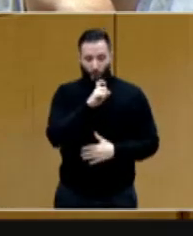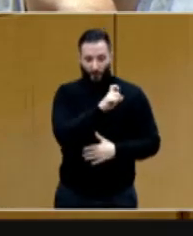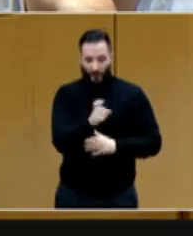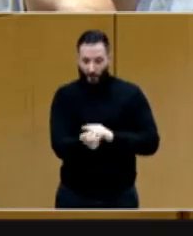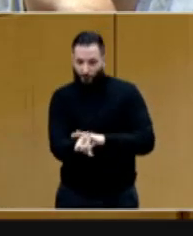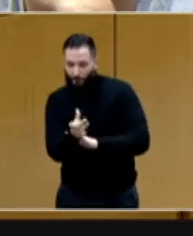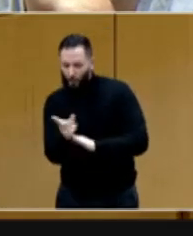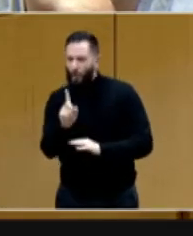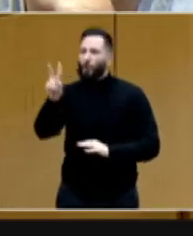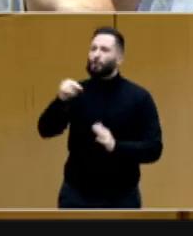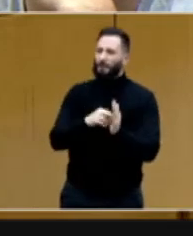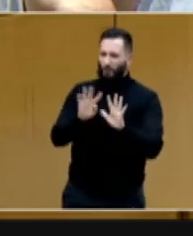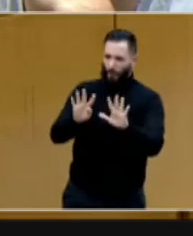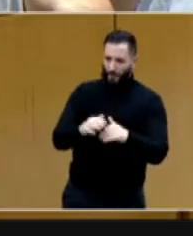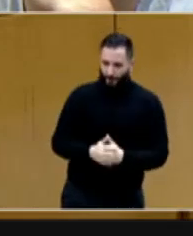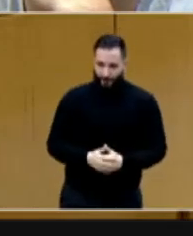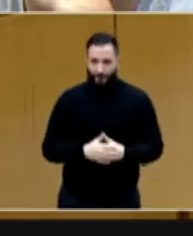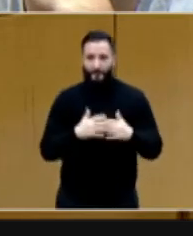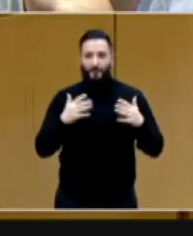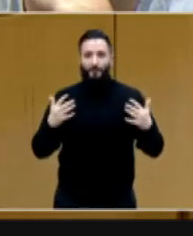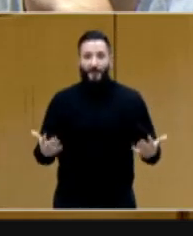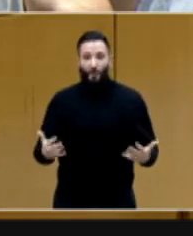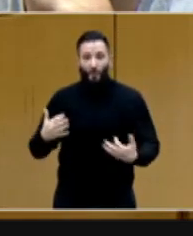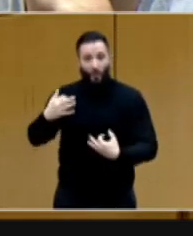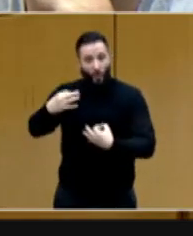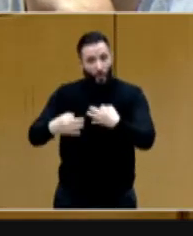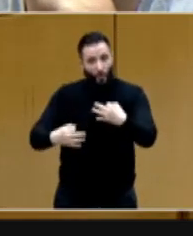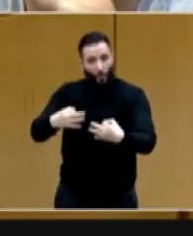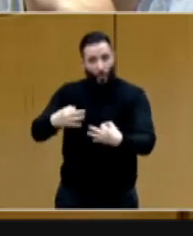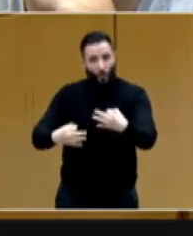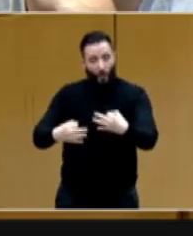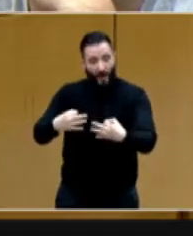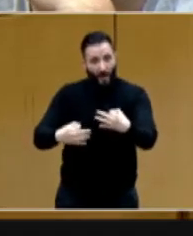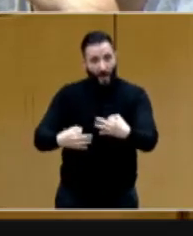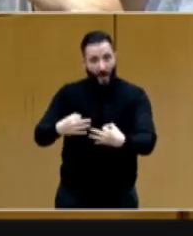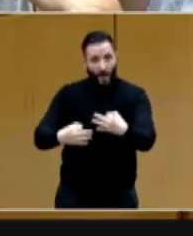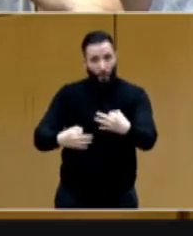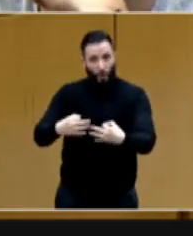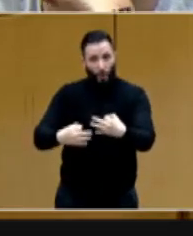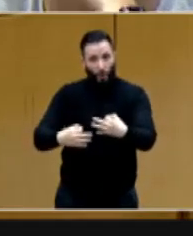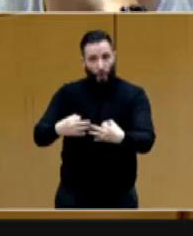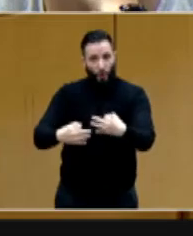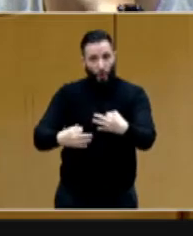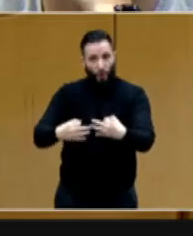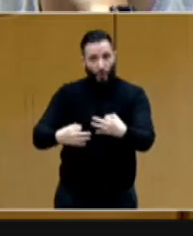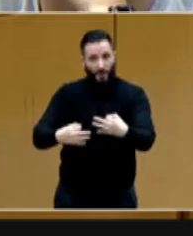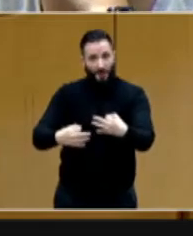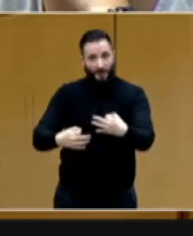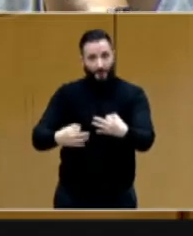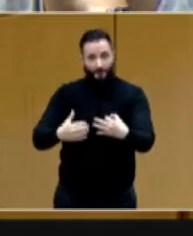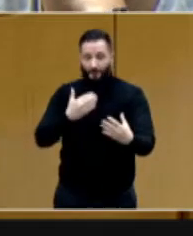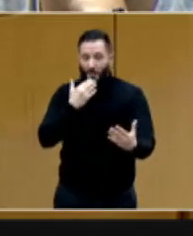Bueno pero es que en los juzgados supone porque existía una ley que se subiera se hubiera